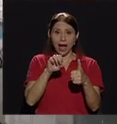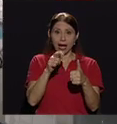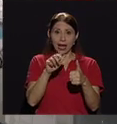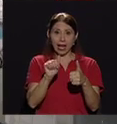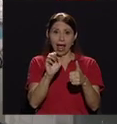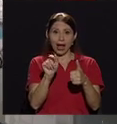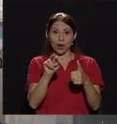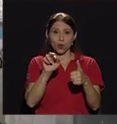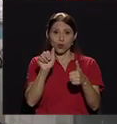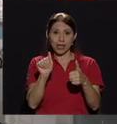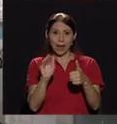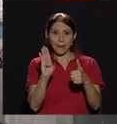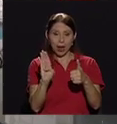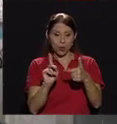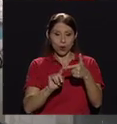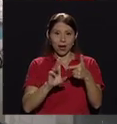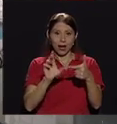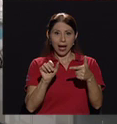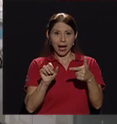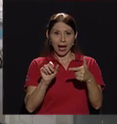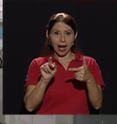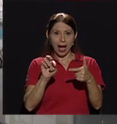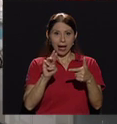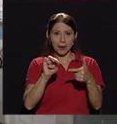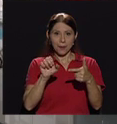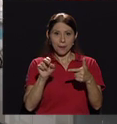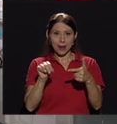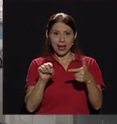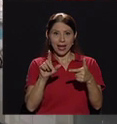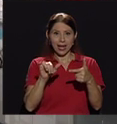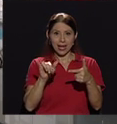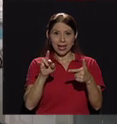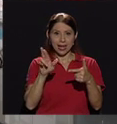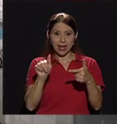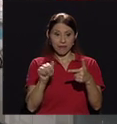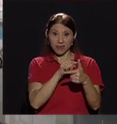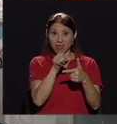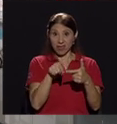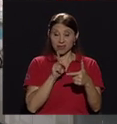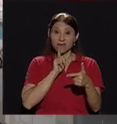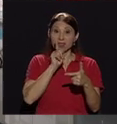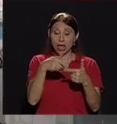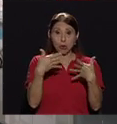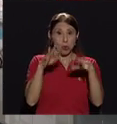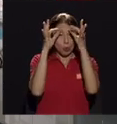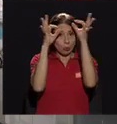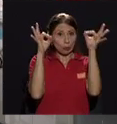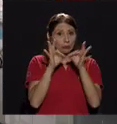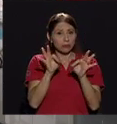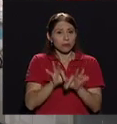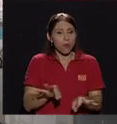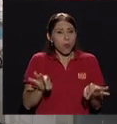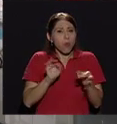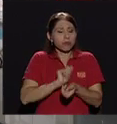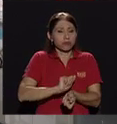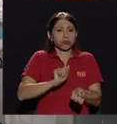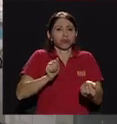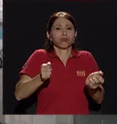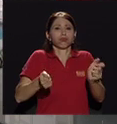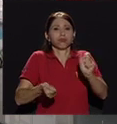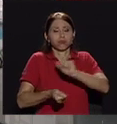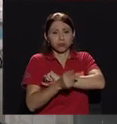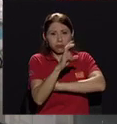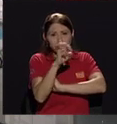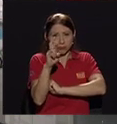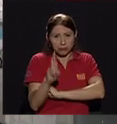Brown, Carmen Lira, que realmente definieron y fueron agentes importantes de la transformación que se dio